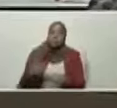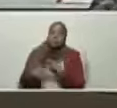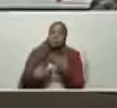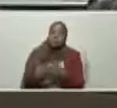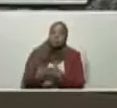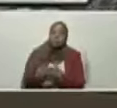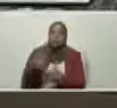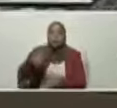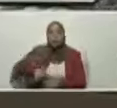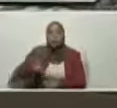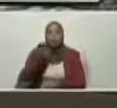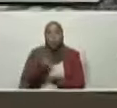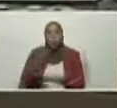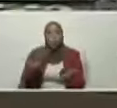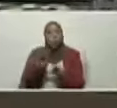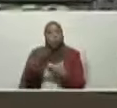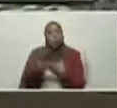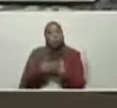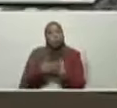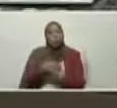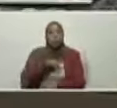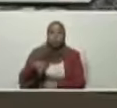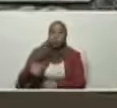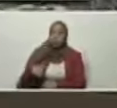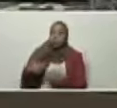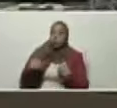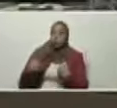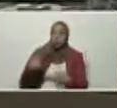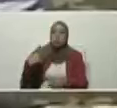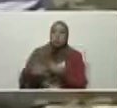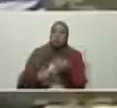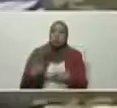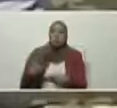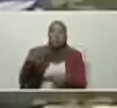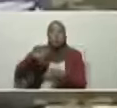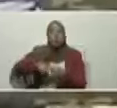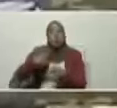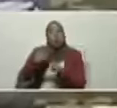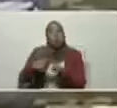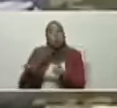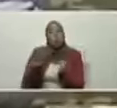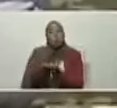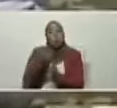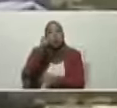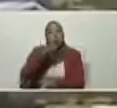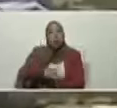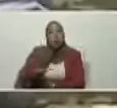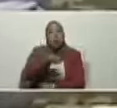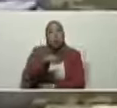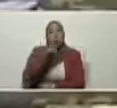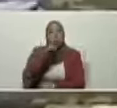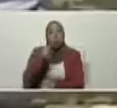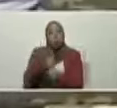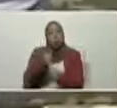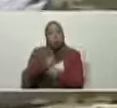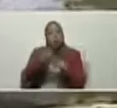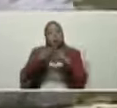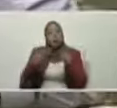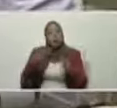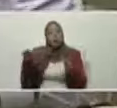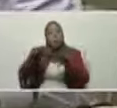acueductos rurales, que no tienen nada que ver con el centro de Bueno, Cumanacoa. Pero una cosa es el centro y otra cosa son los pueblos aledaños. Le tiene que llegar a todo el